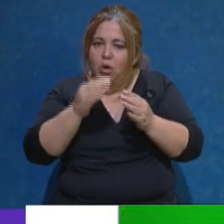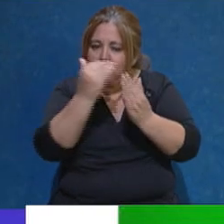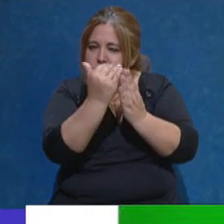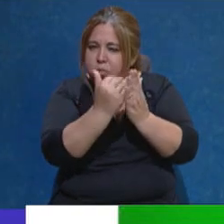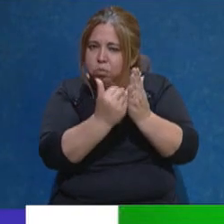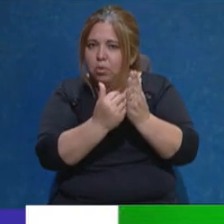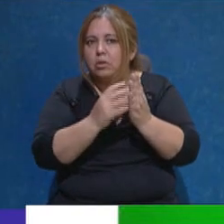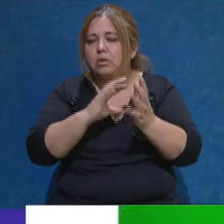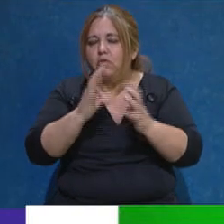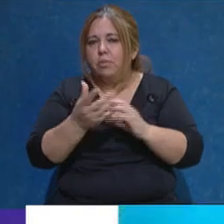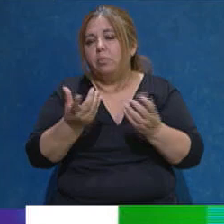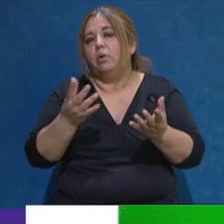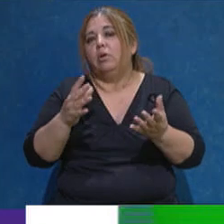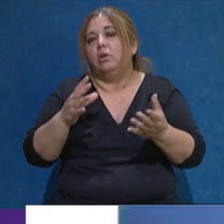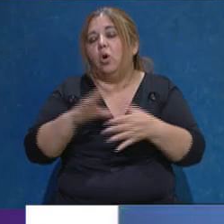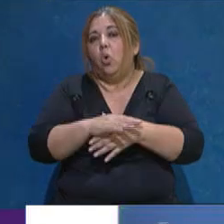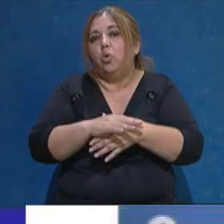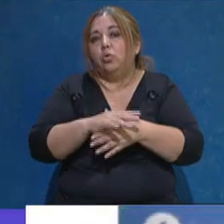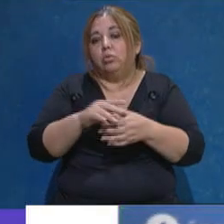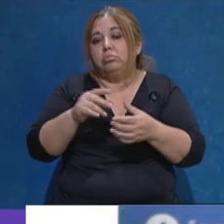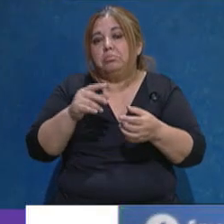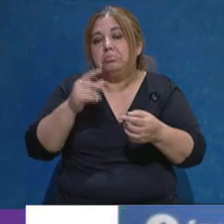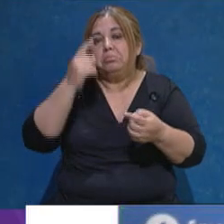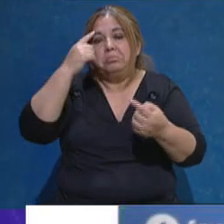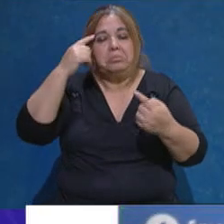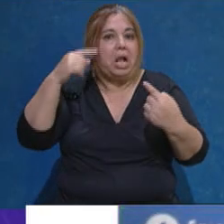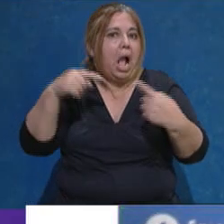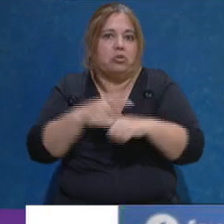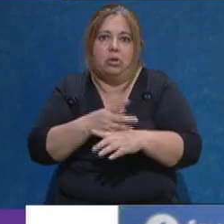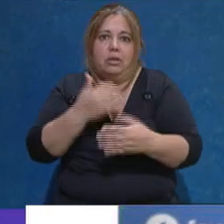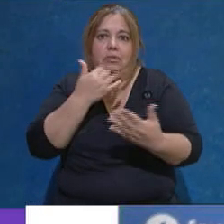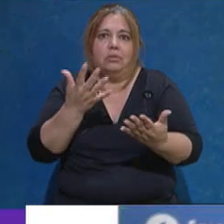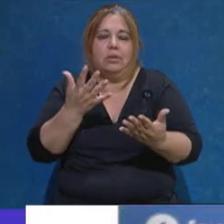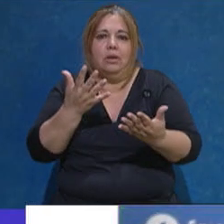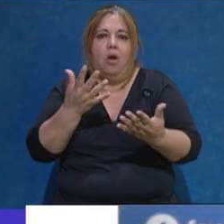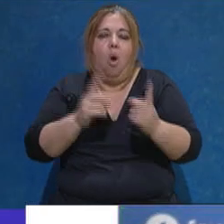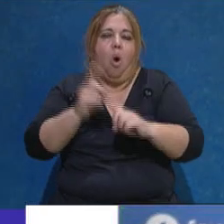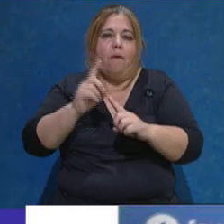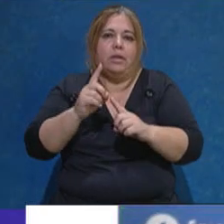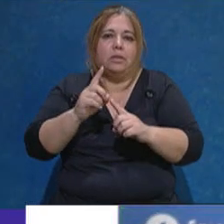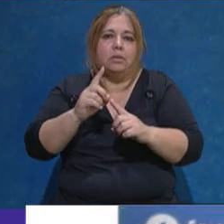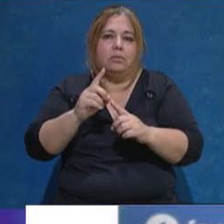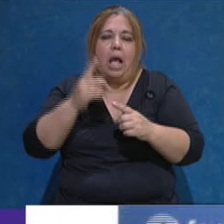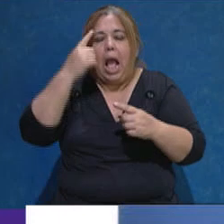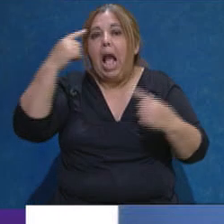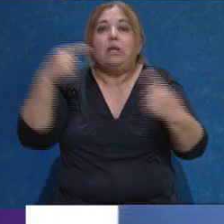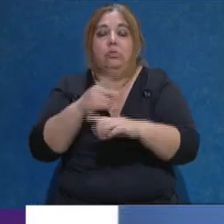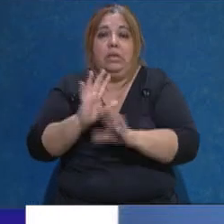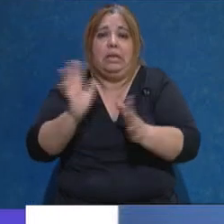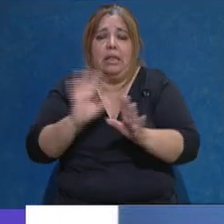de un encuentro casual o de coincidencia o al voleo, como se suele decir en el vulgar de la